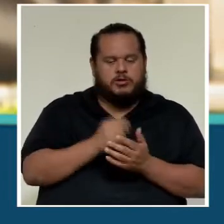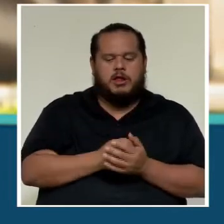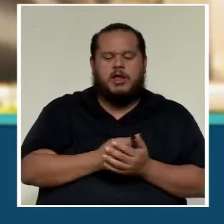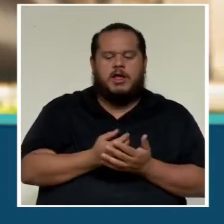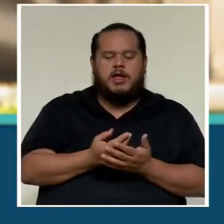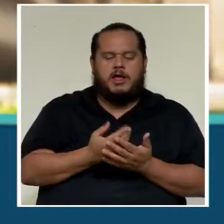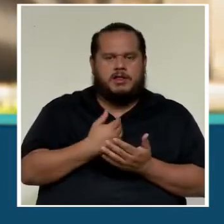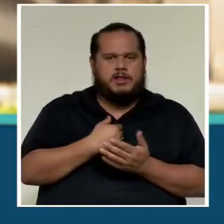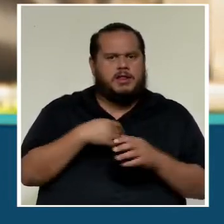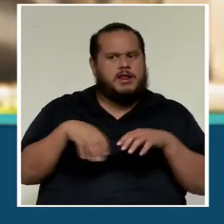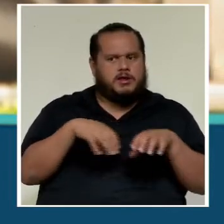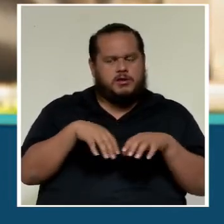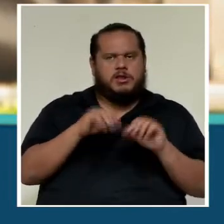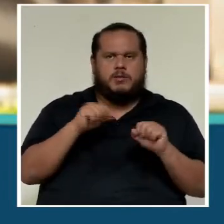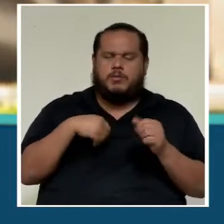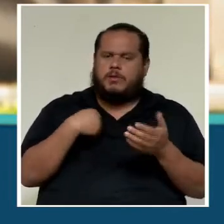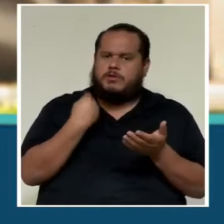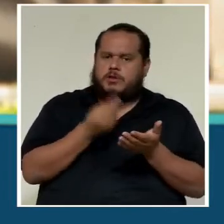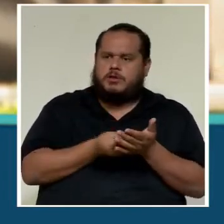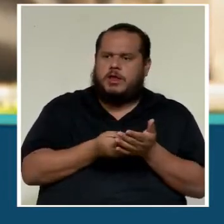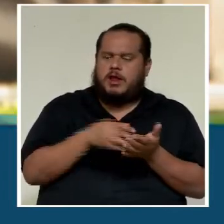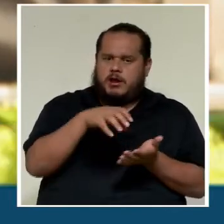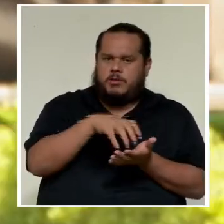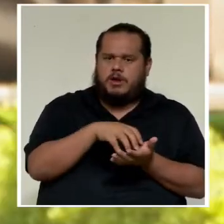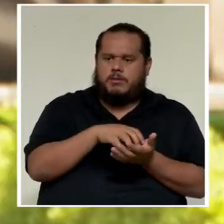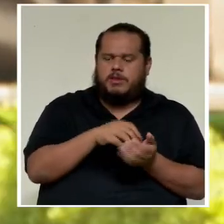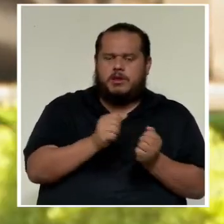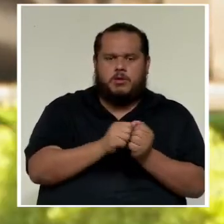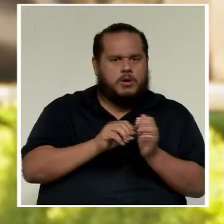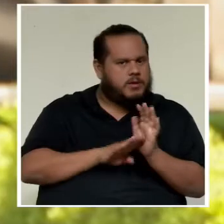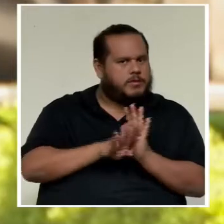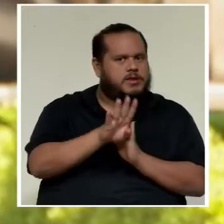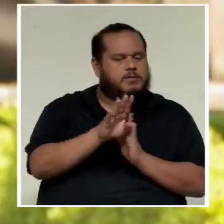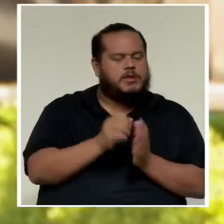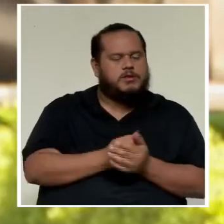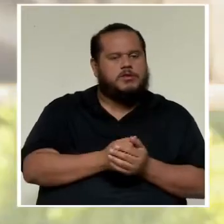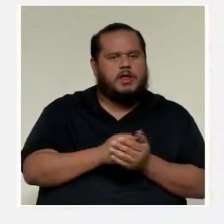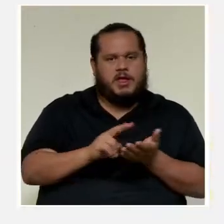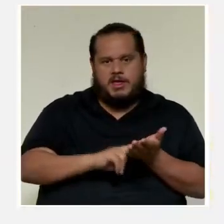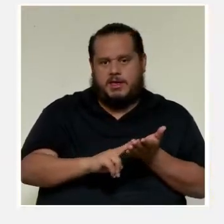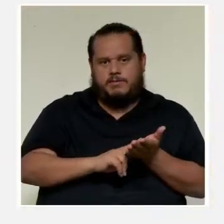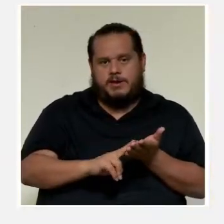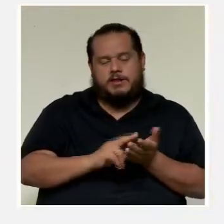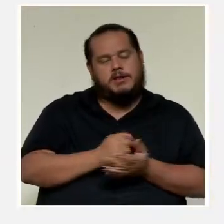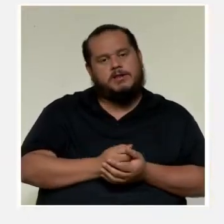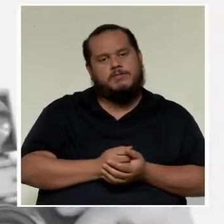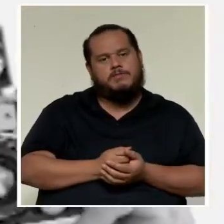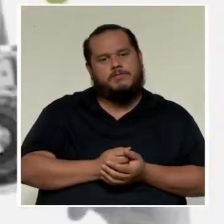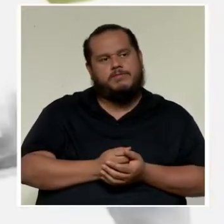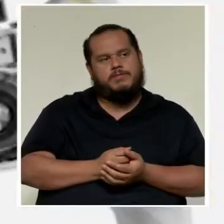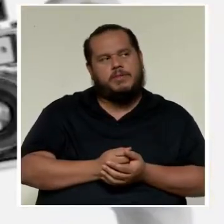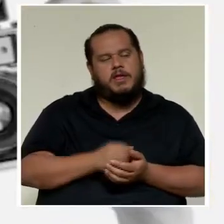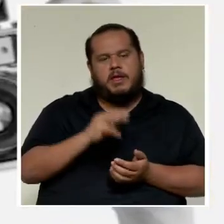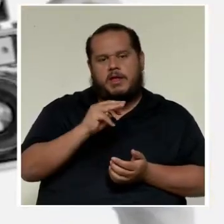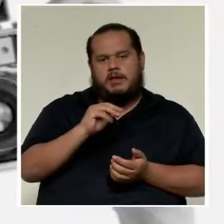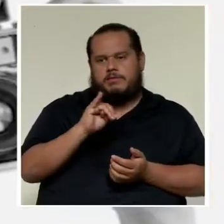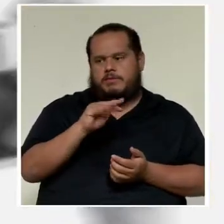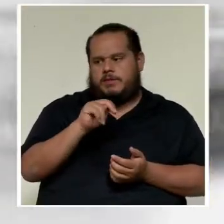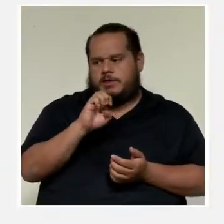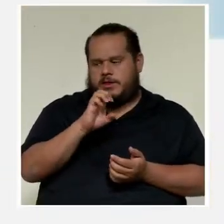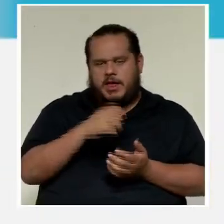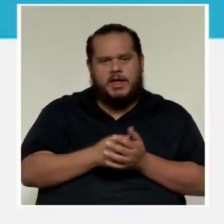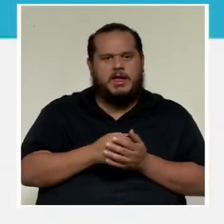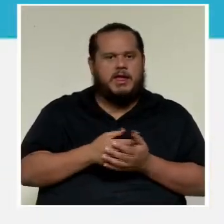las que podamos más bien contribuir localmente con emprendimientos verdes. El MINAE también sostiene a